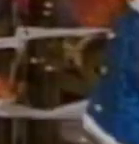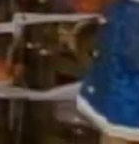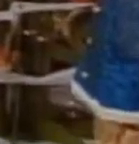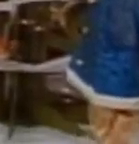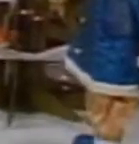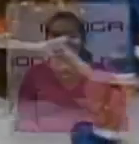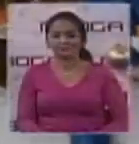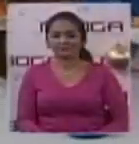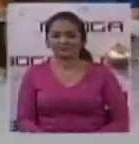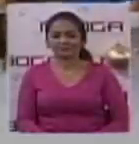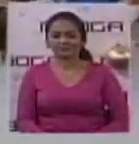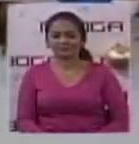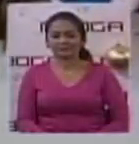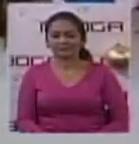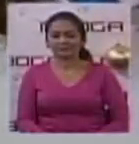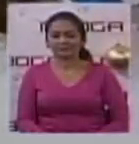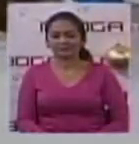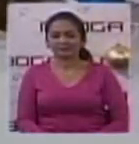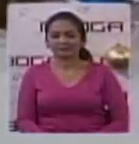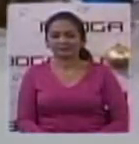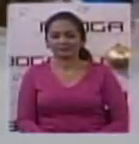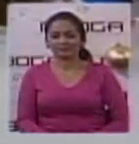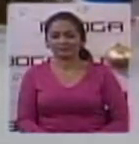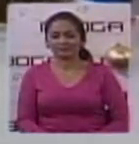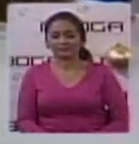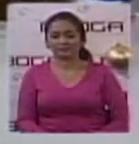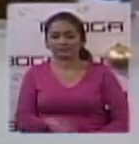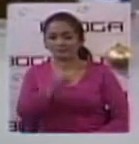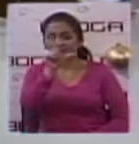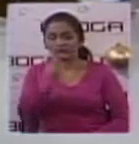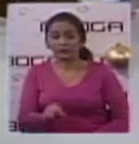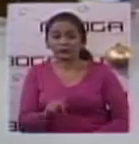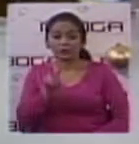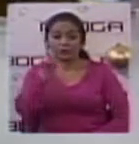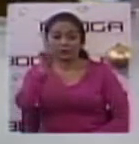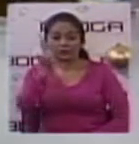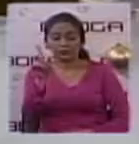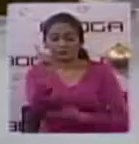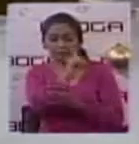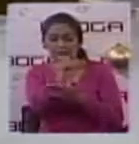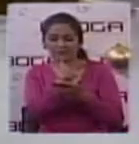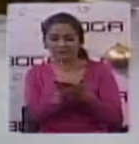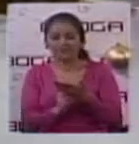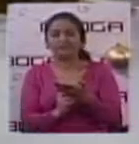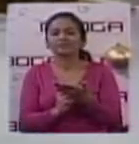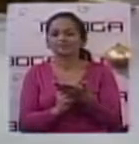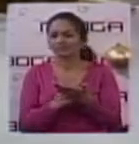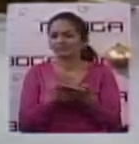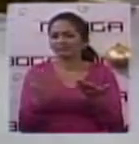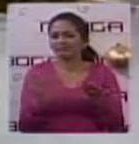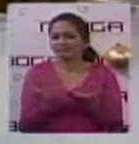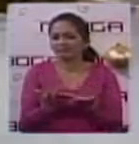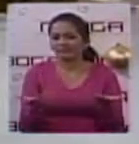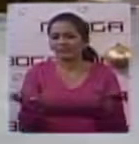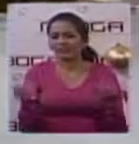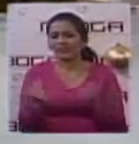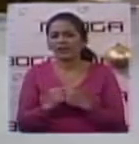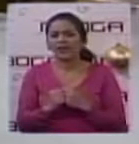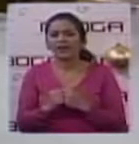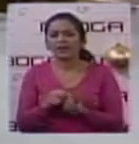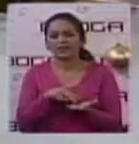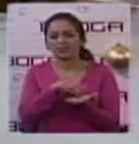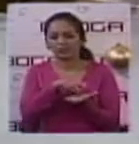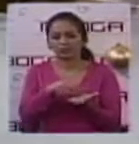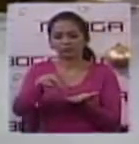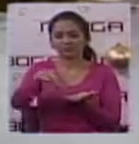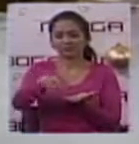continuamos con buenas noticias los diseñadores ecuatorianos mostrarán sus creaciones y las pasarelas del mundo fashion week'